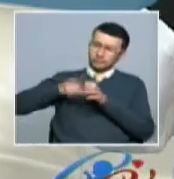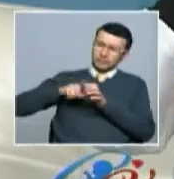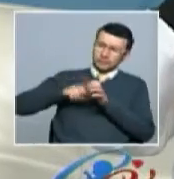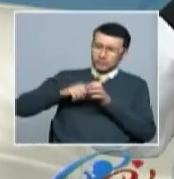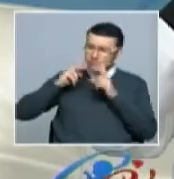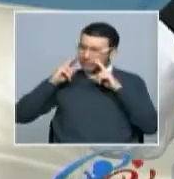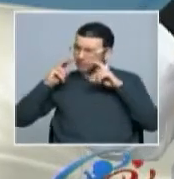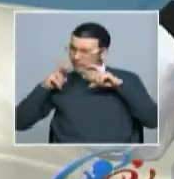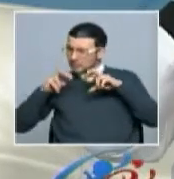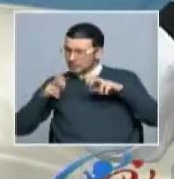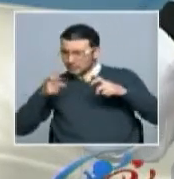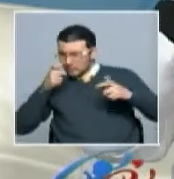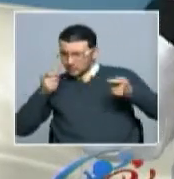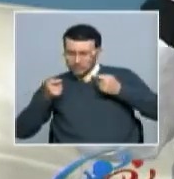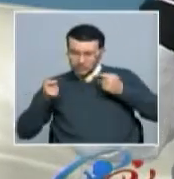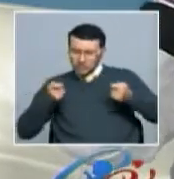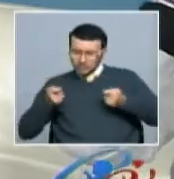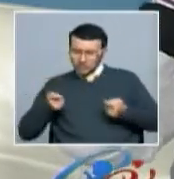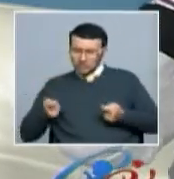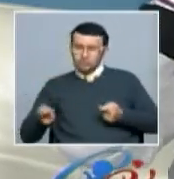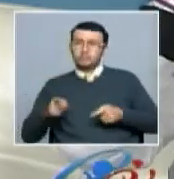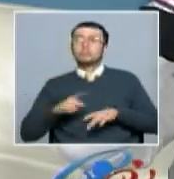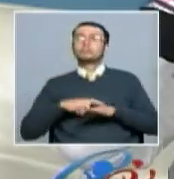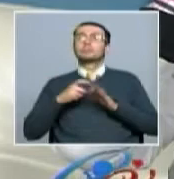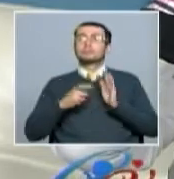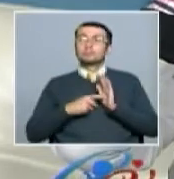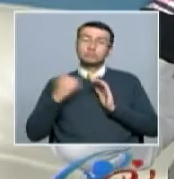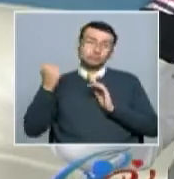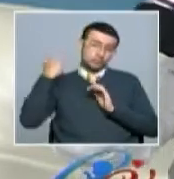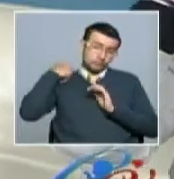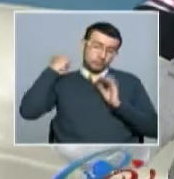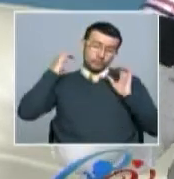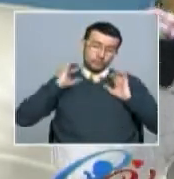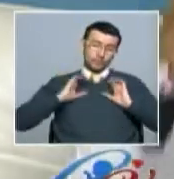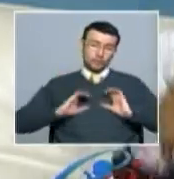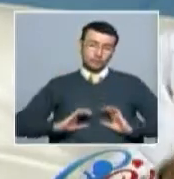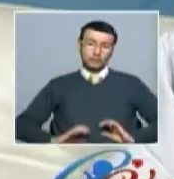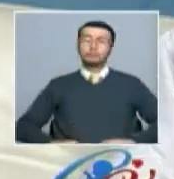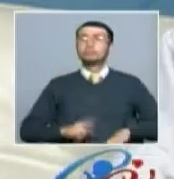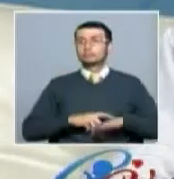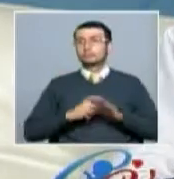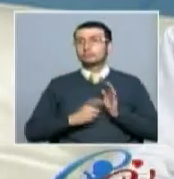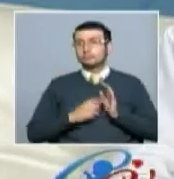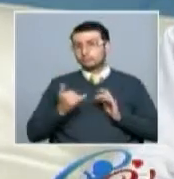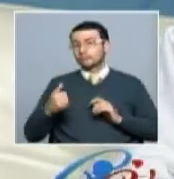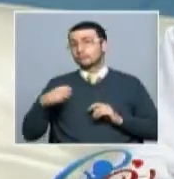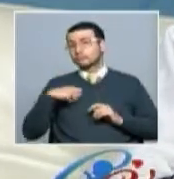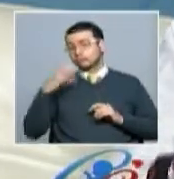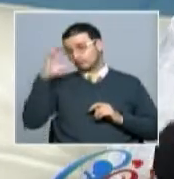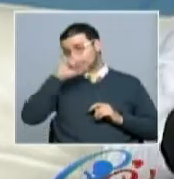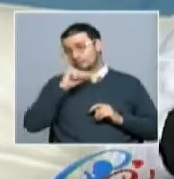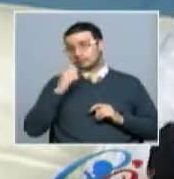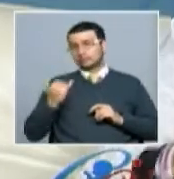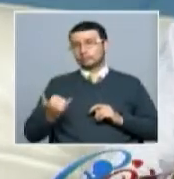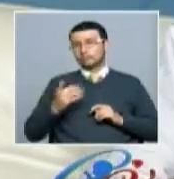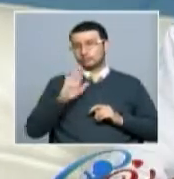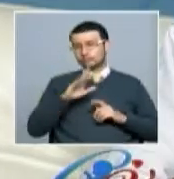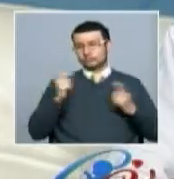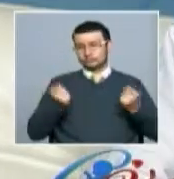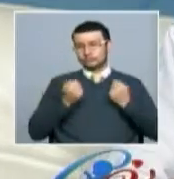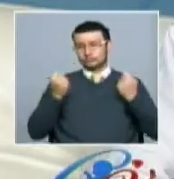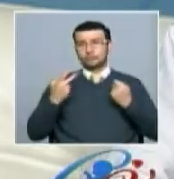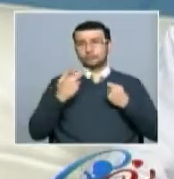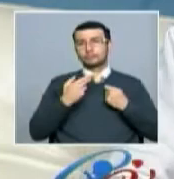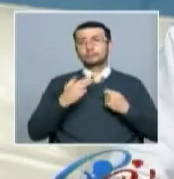y diagnosticar a través de la anatomía o las deformidades que se estén presentando a nivel de las vértebras? Ya